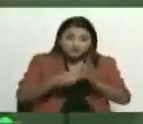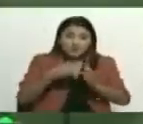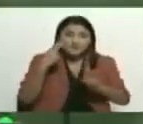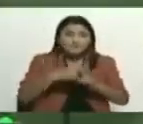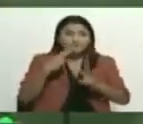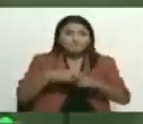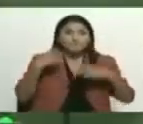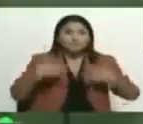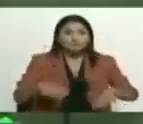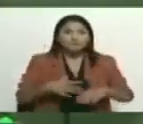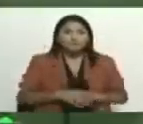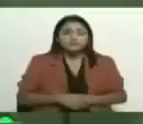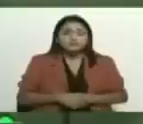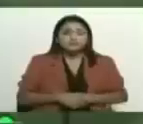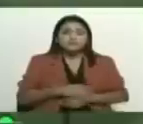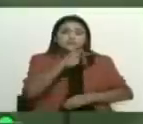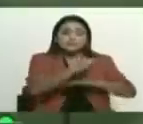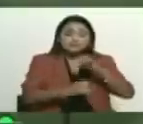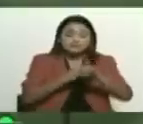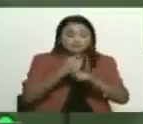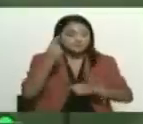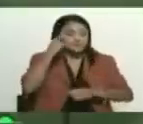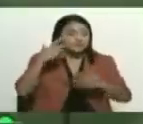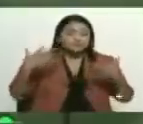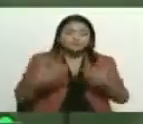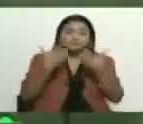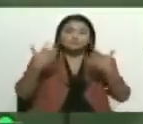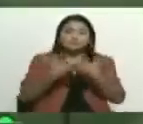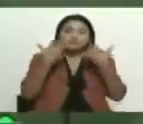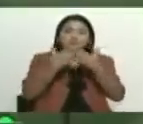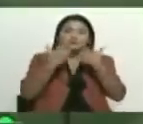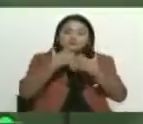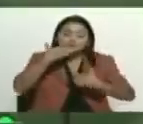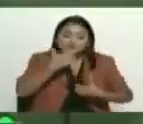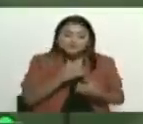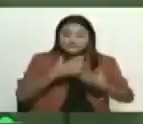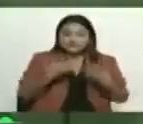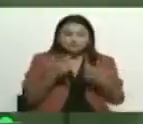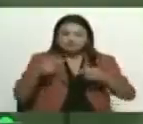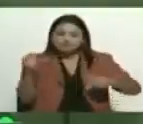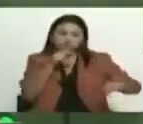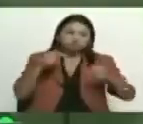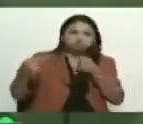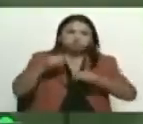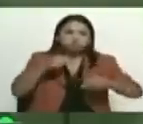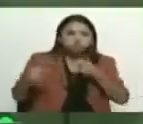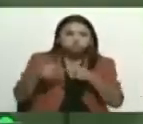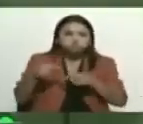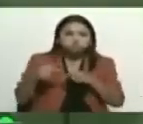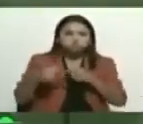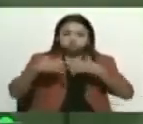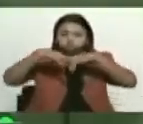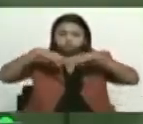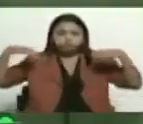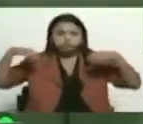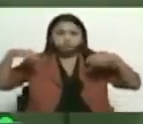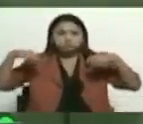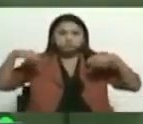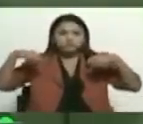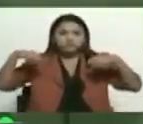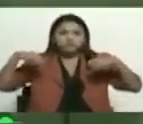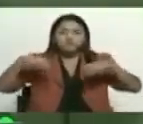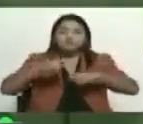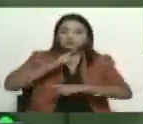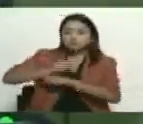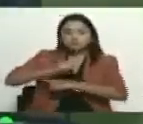las relaciones internacionales una mentalidad de guerra fría basada en la confrontación, la profundización de las divisiones y la imposición